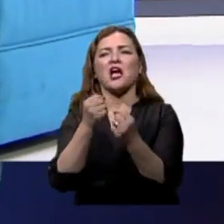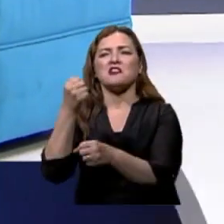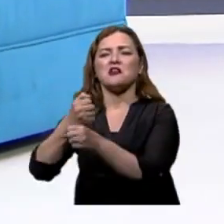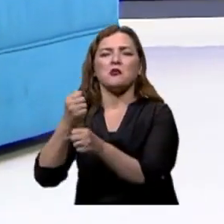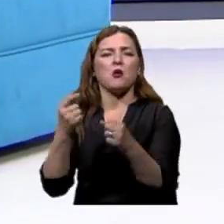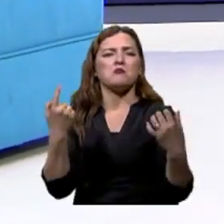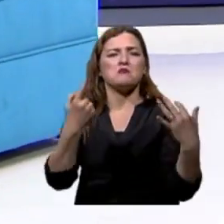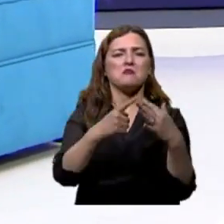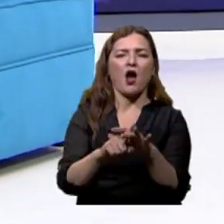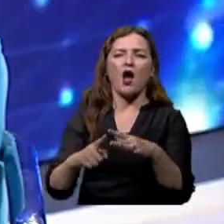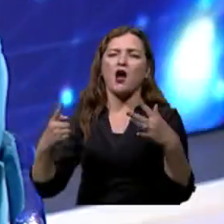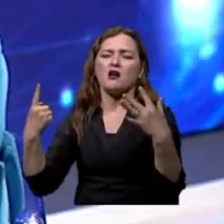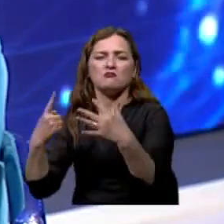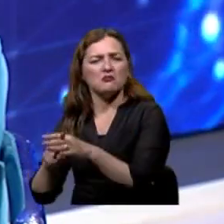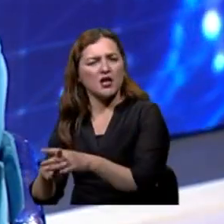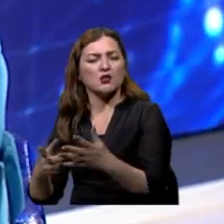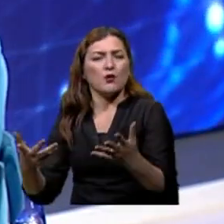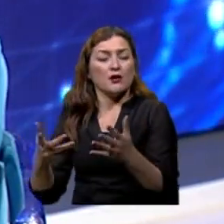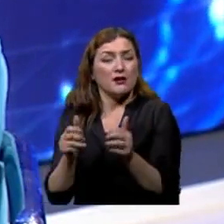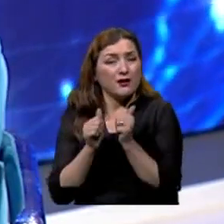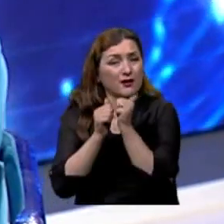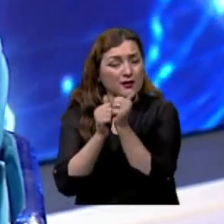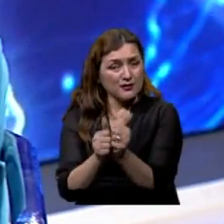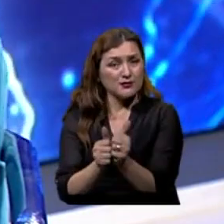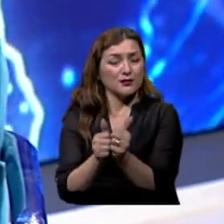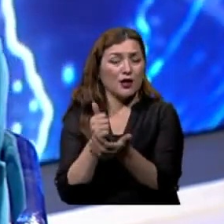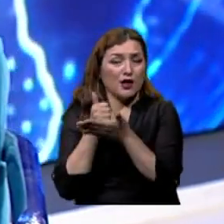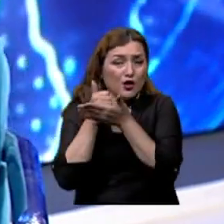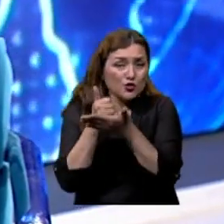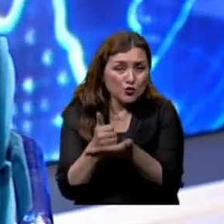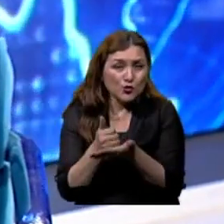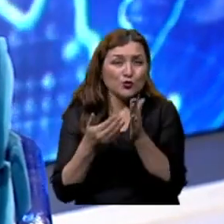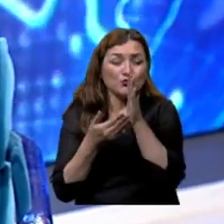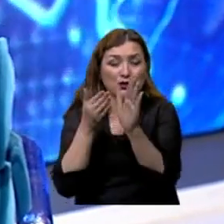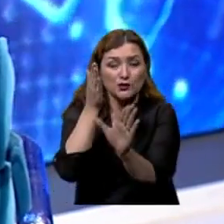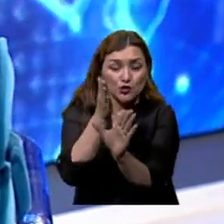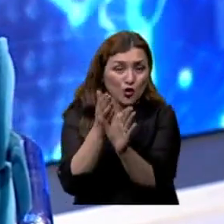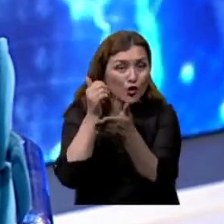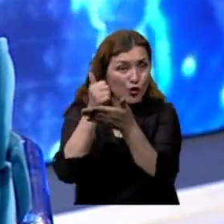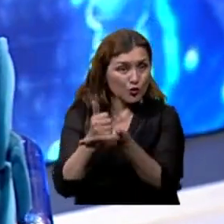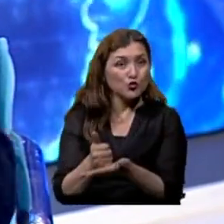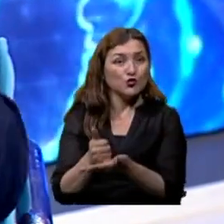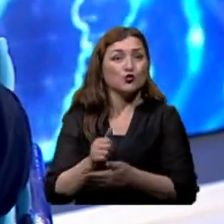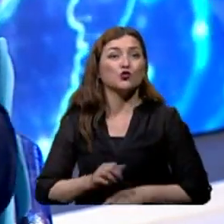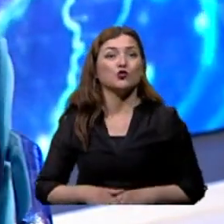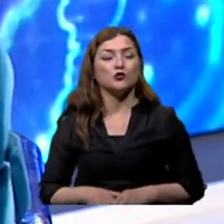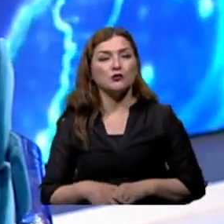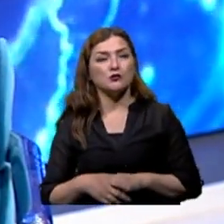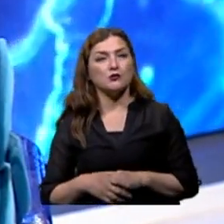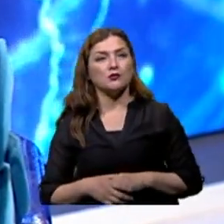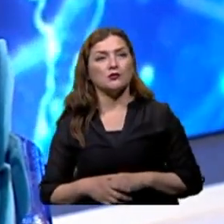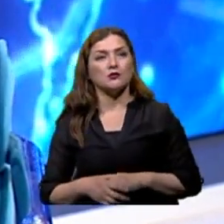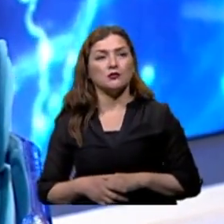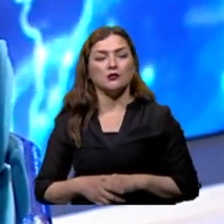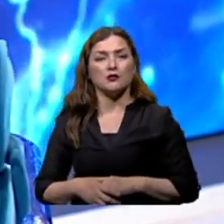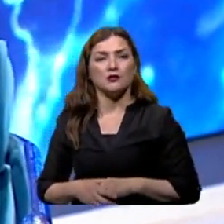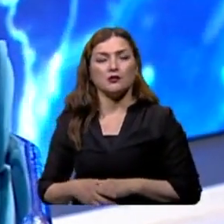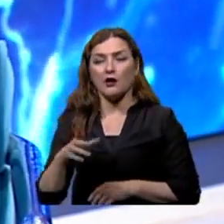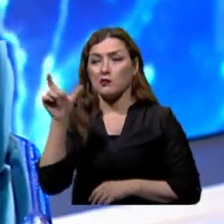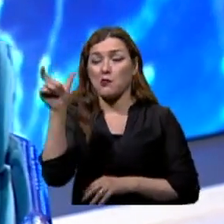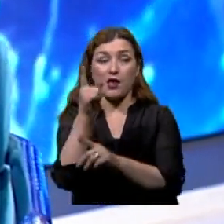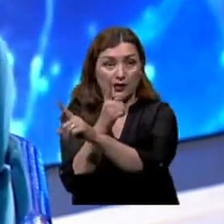personas al trabajo, ¿hay un acompañamiento, por ejemplo, en este caso psicológico? ¿Se le lleva a que obtenga su carnet